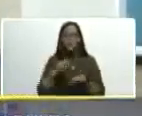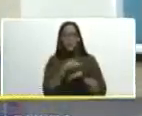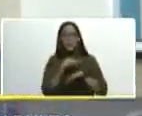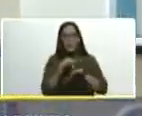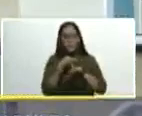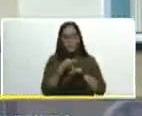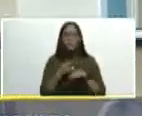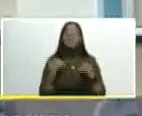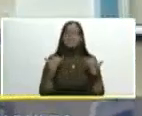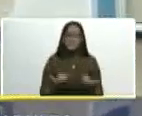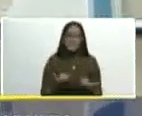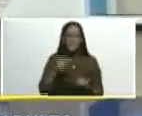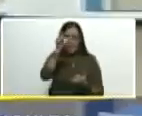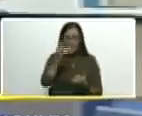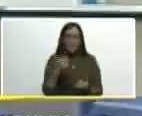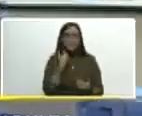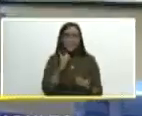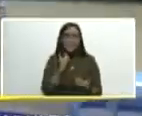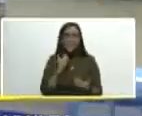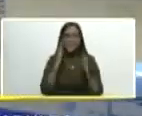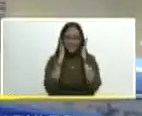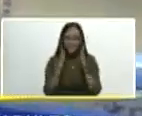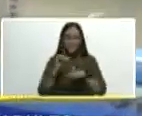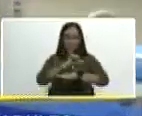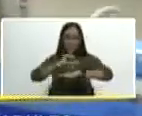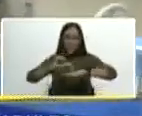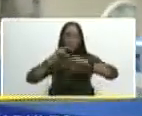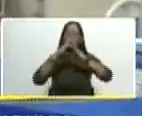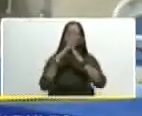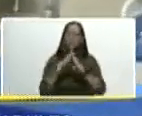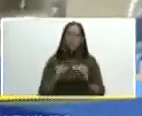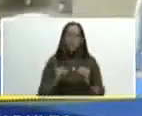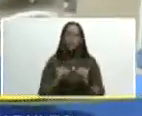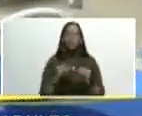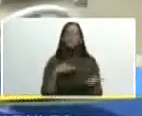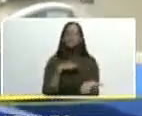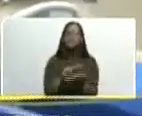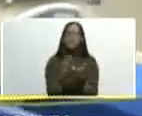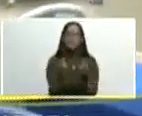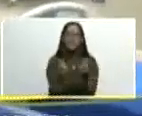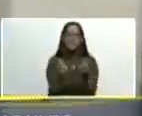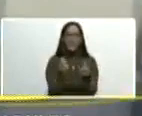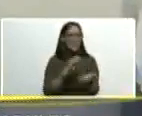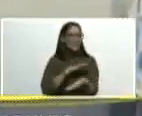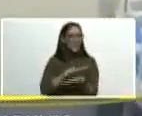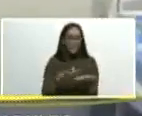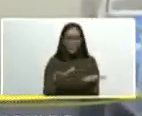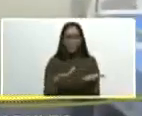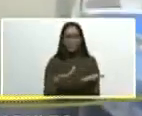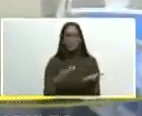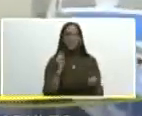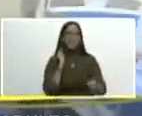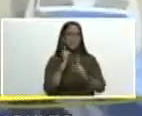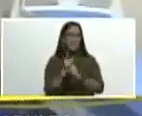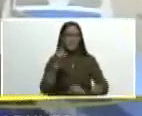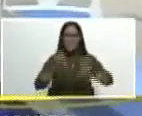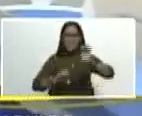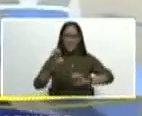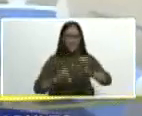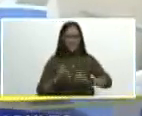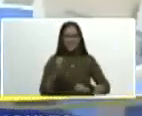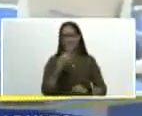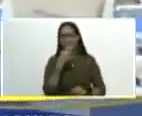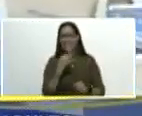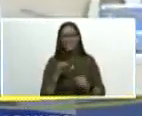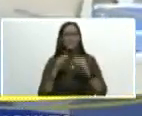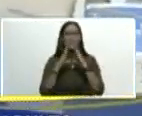momento que es captado para la cirugía, todo sale gratuito, presidente. Desde los exámenes, su tratamiento